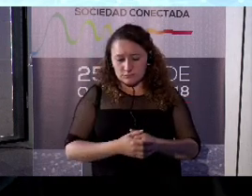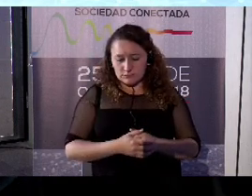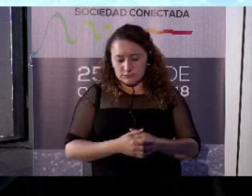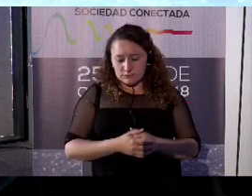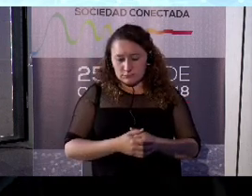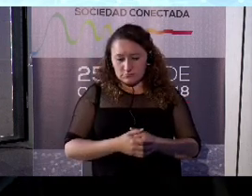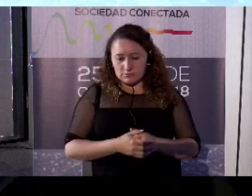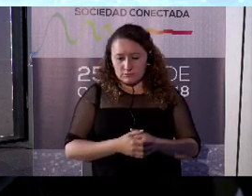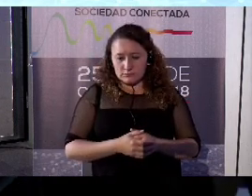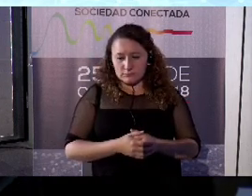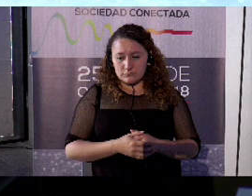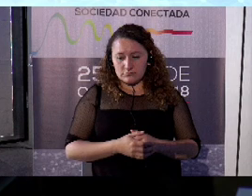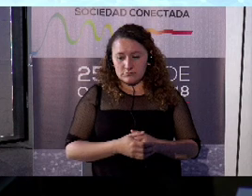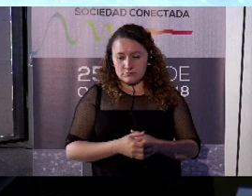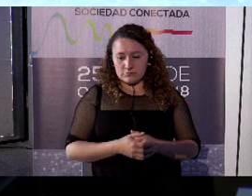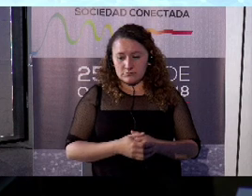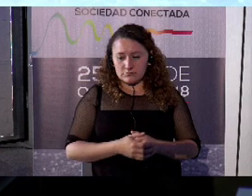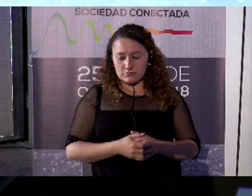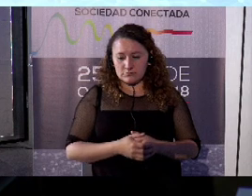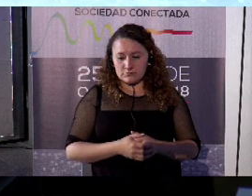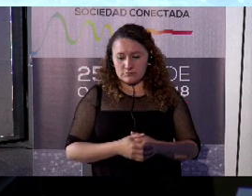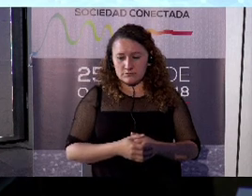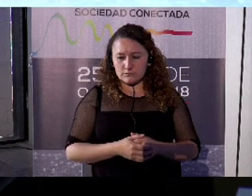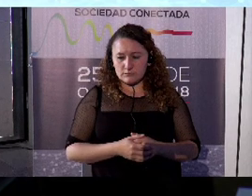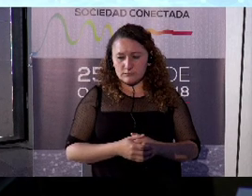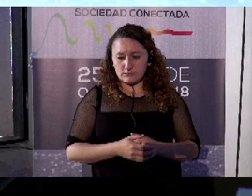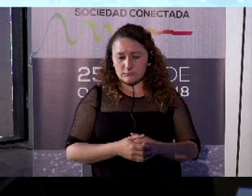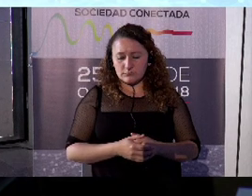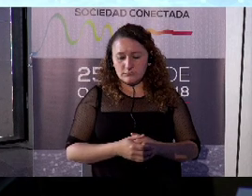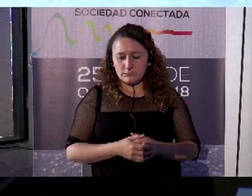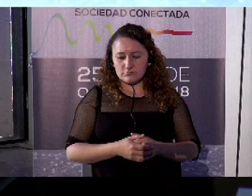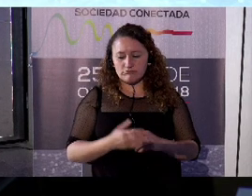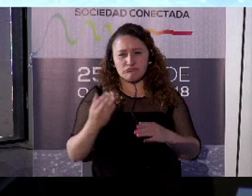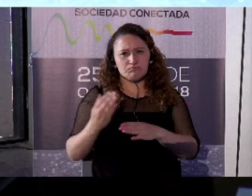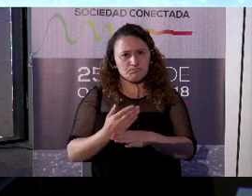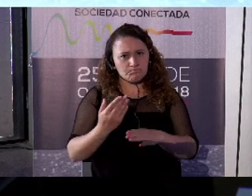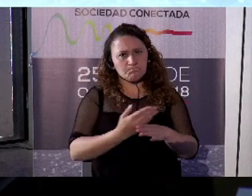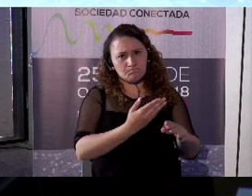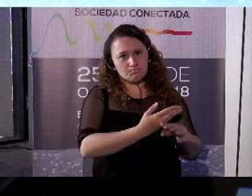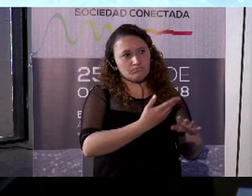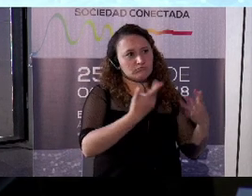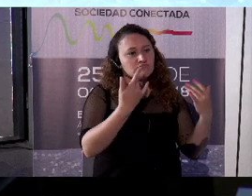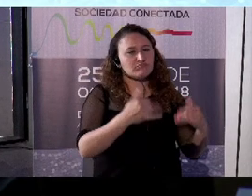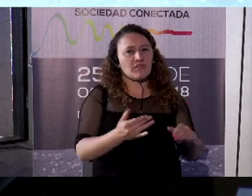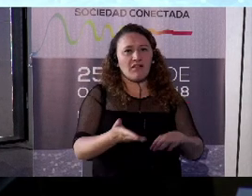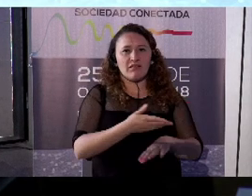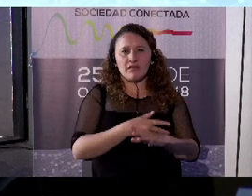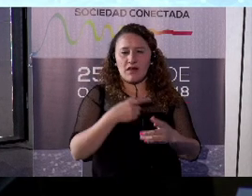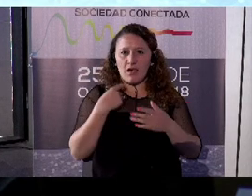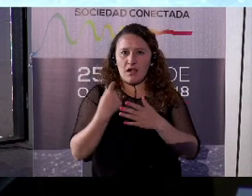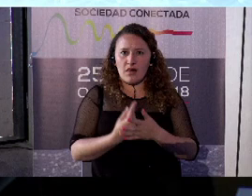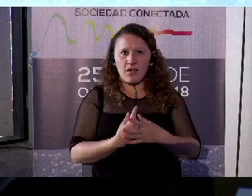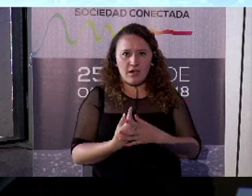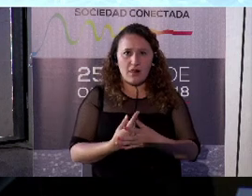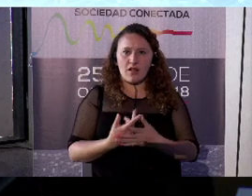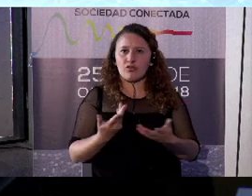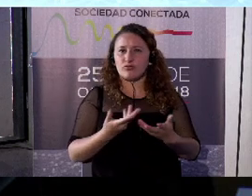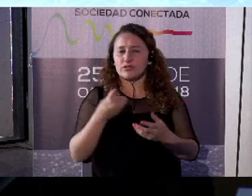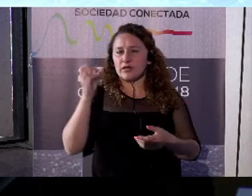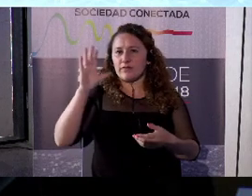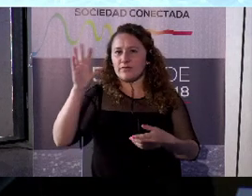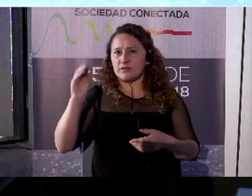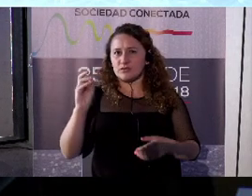en en los diferentes problemas que ya sido discutidos en durban en